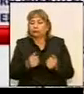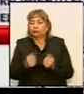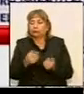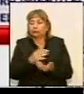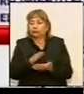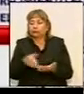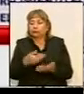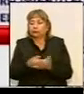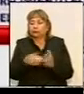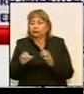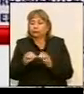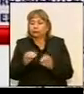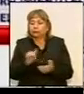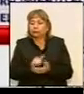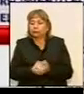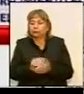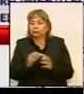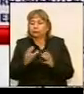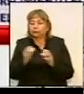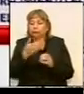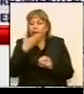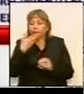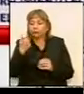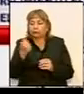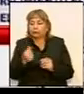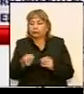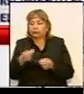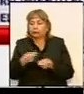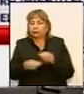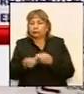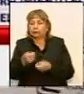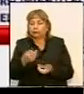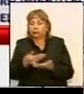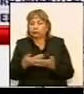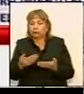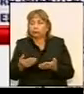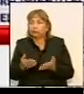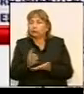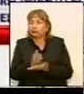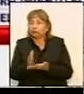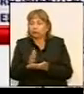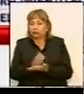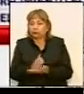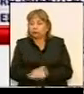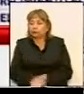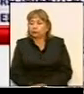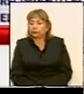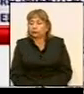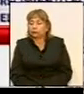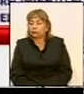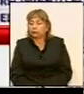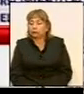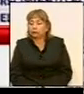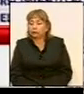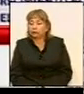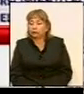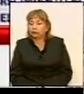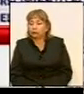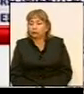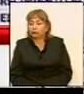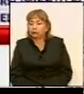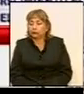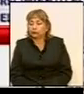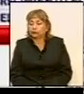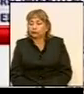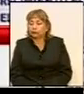que pasa, yo creo, también por una mejor versión de la distribución del canon. Siguiente, por favor. Siguiente.